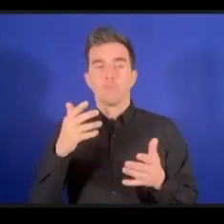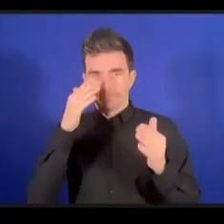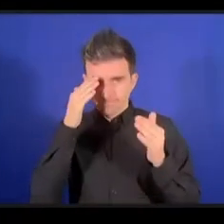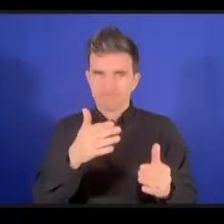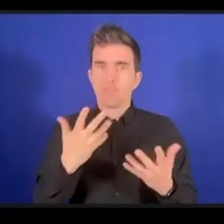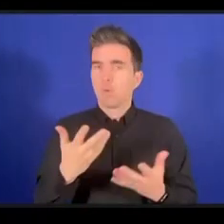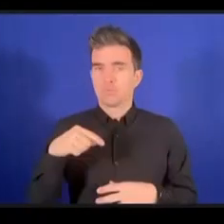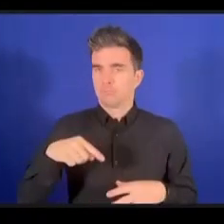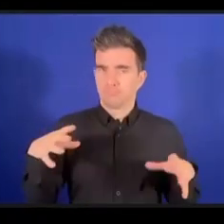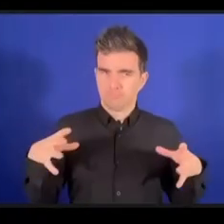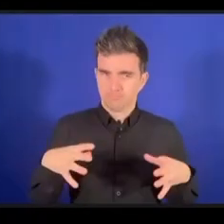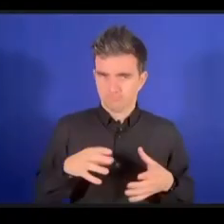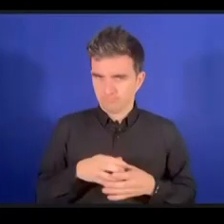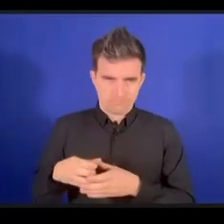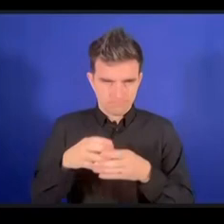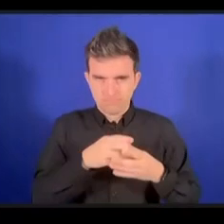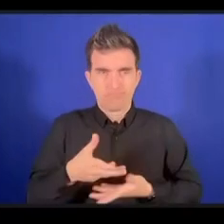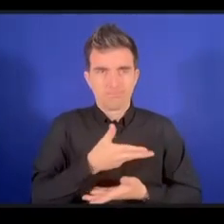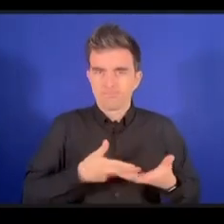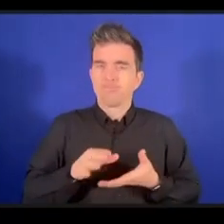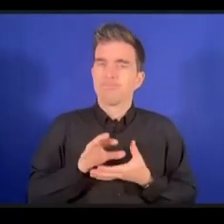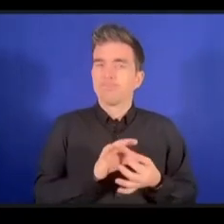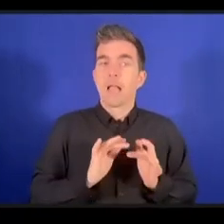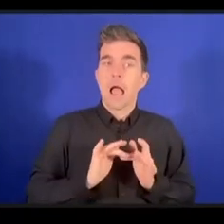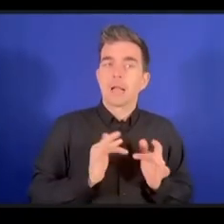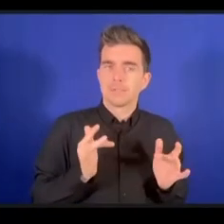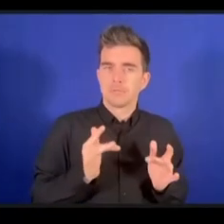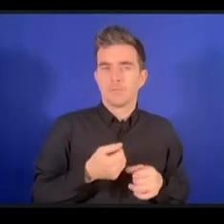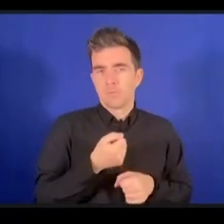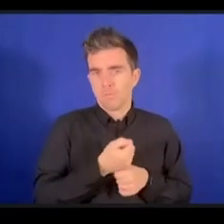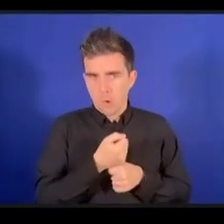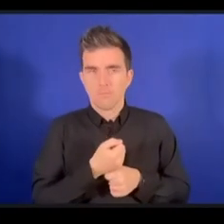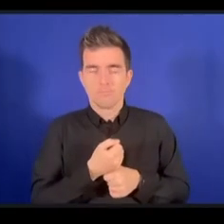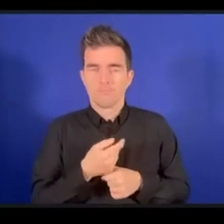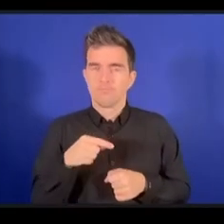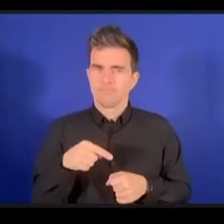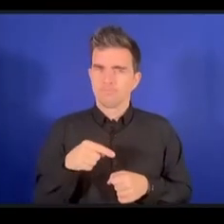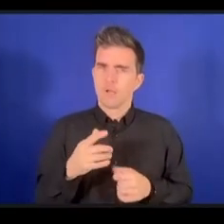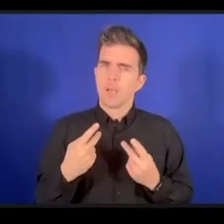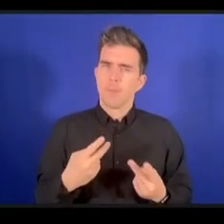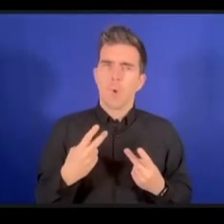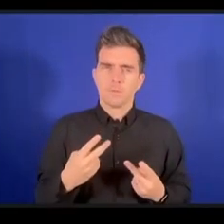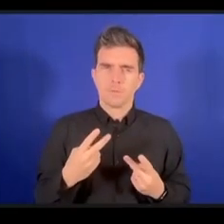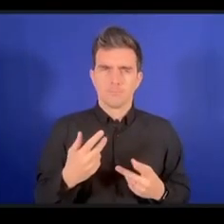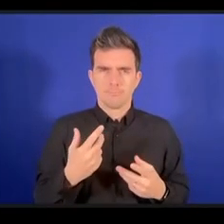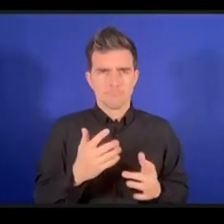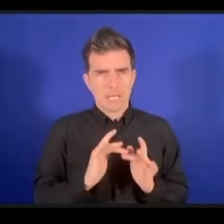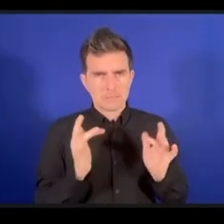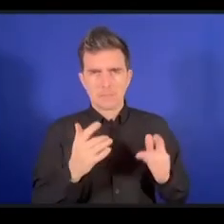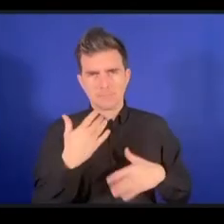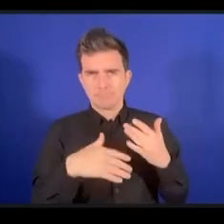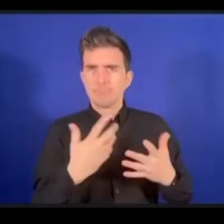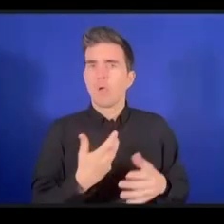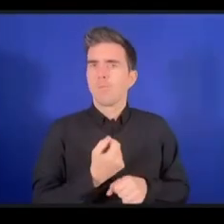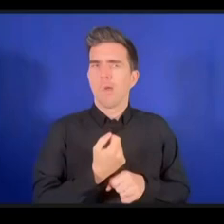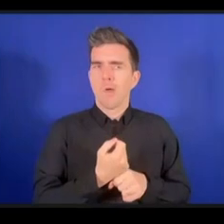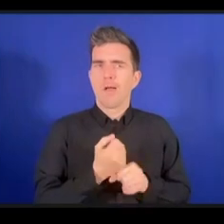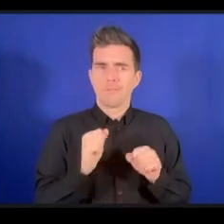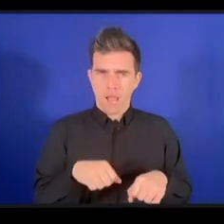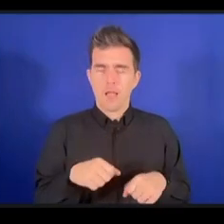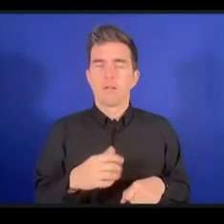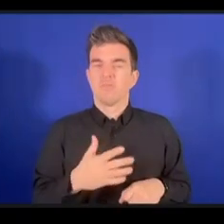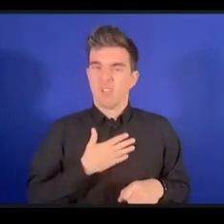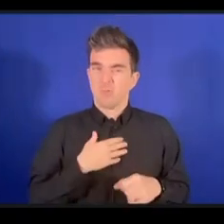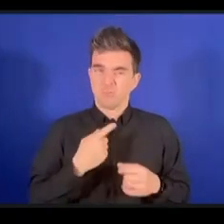en internet este es nuestro mandato y pues esto refleja el trabajo de las